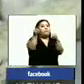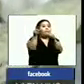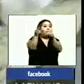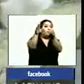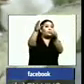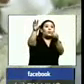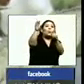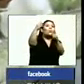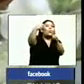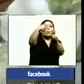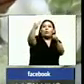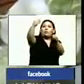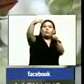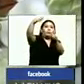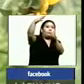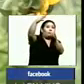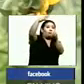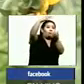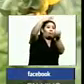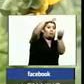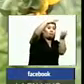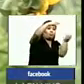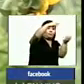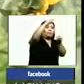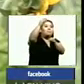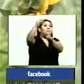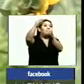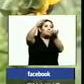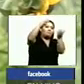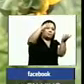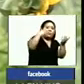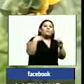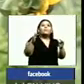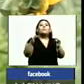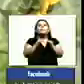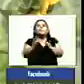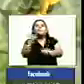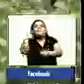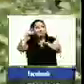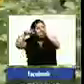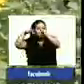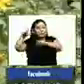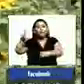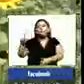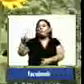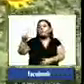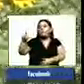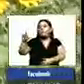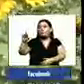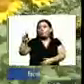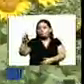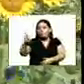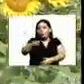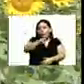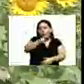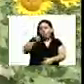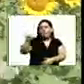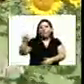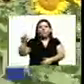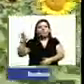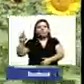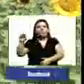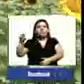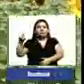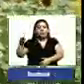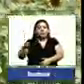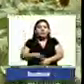Como agujas de reloj Con imágenes de Alfredo López Julio Guevara Noticiero Hechos